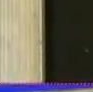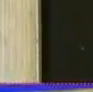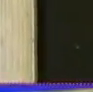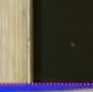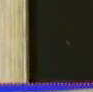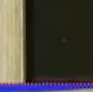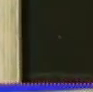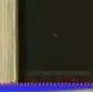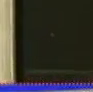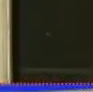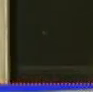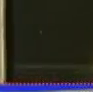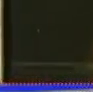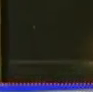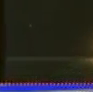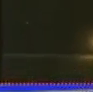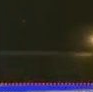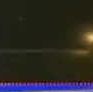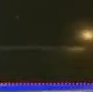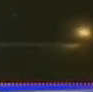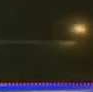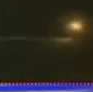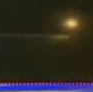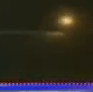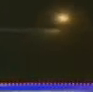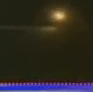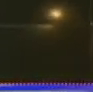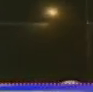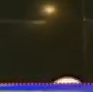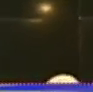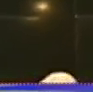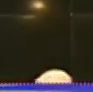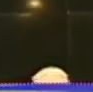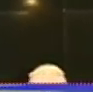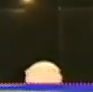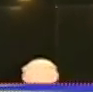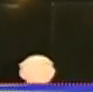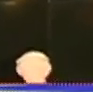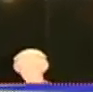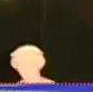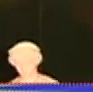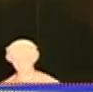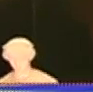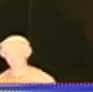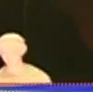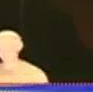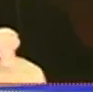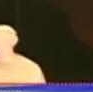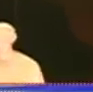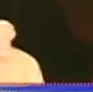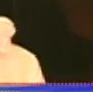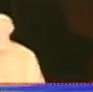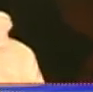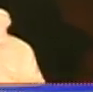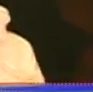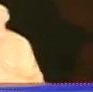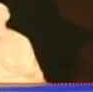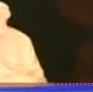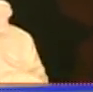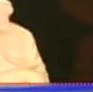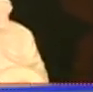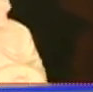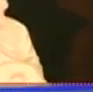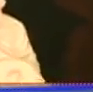Se conmemoran 200 años del paso a la inmortalidad de Juan Germán Roscio, quien en vida se mostró impregnado de un profundo y